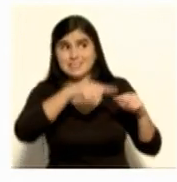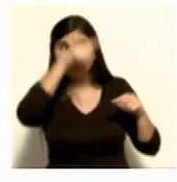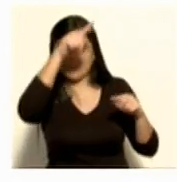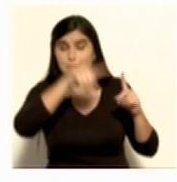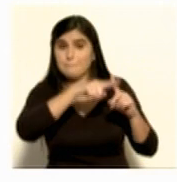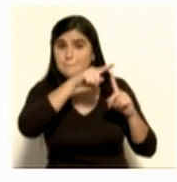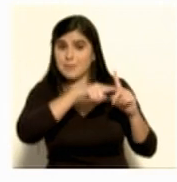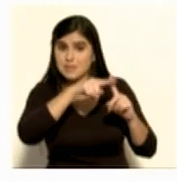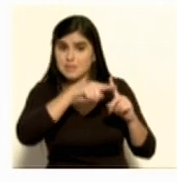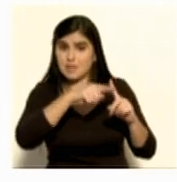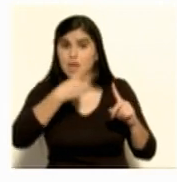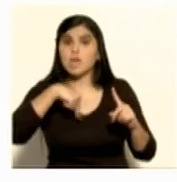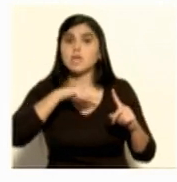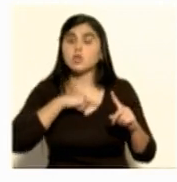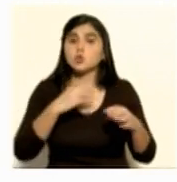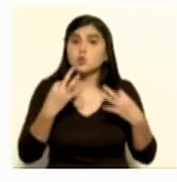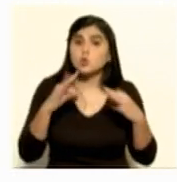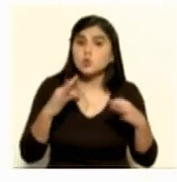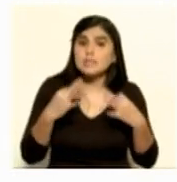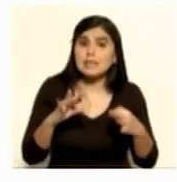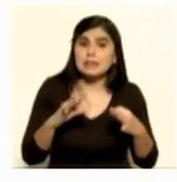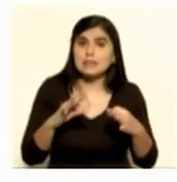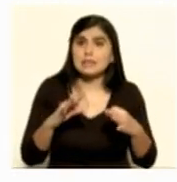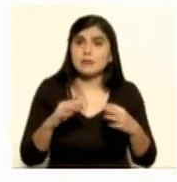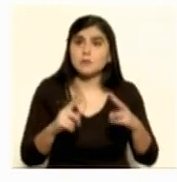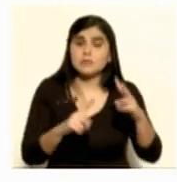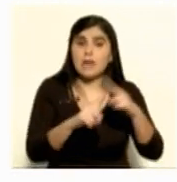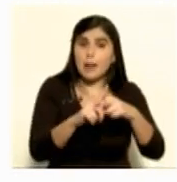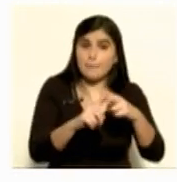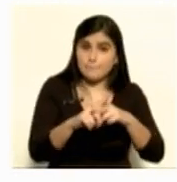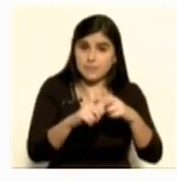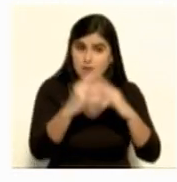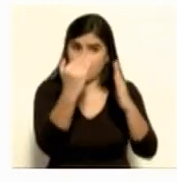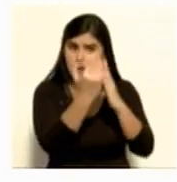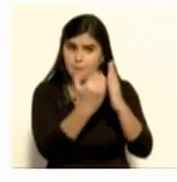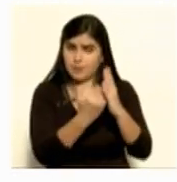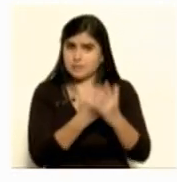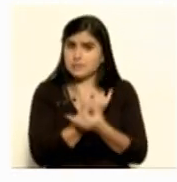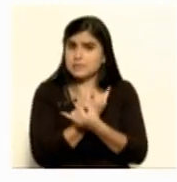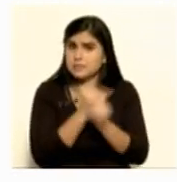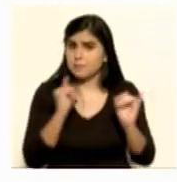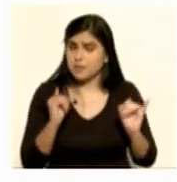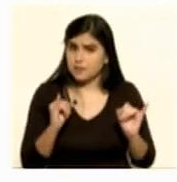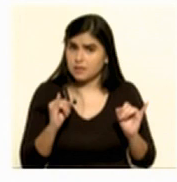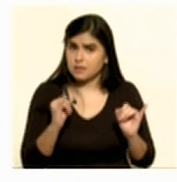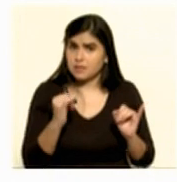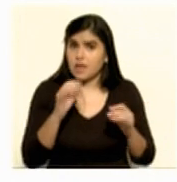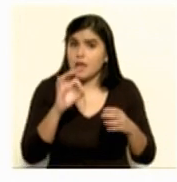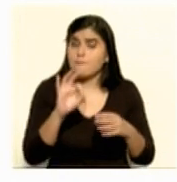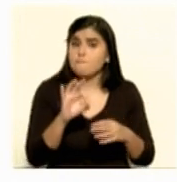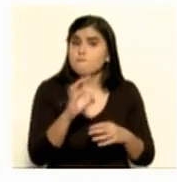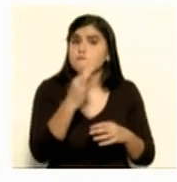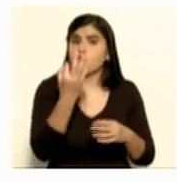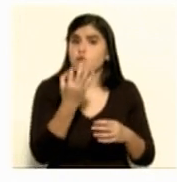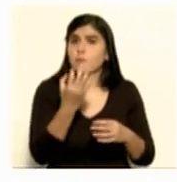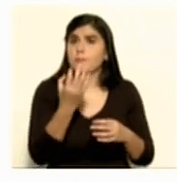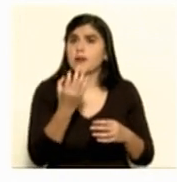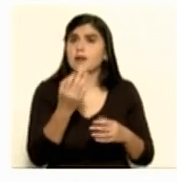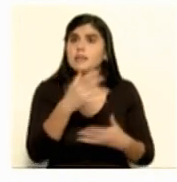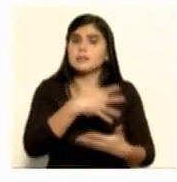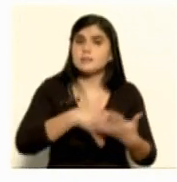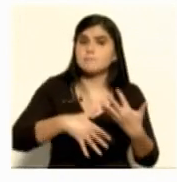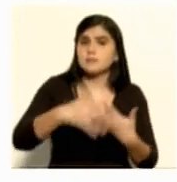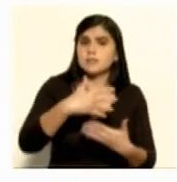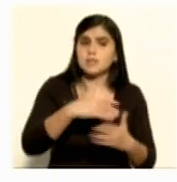nos anticipemos y funcionemos aplicando las medidas en forma independiente y en forma interdependiente,